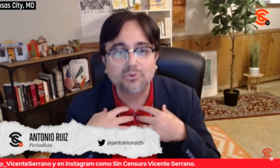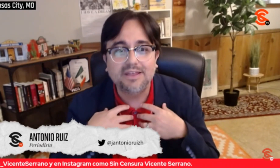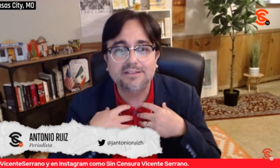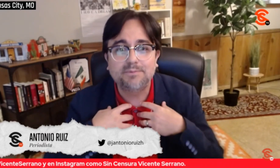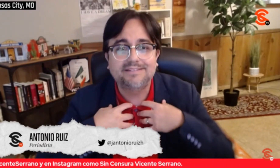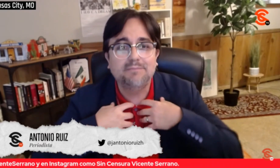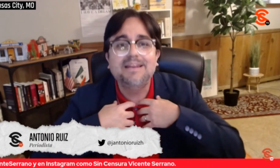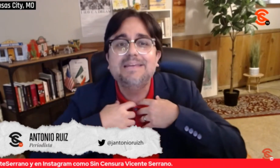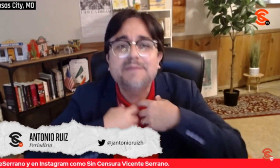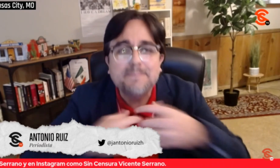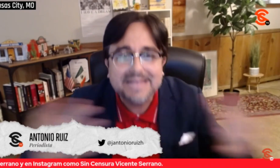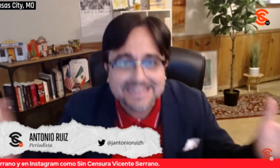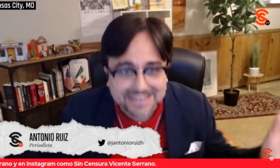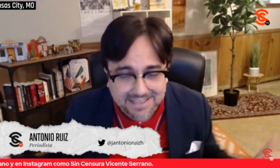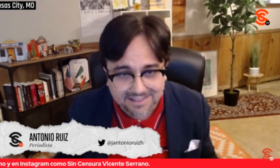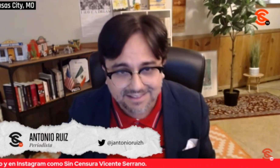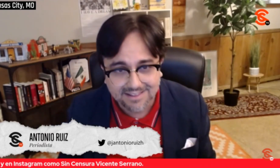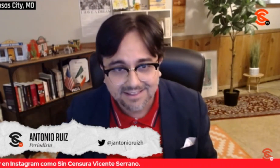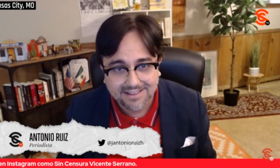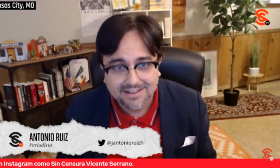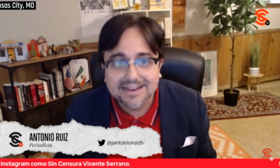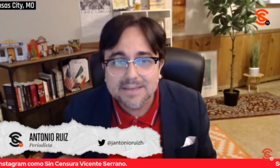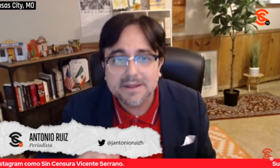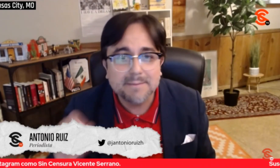la oportunidad de expresarme libremente